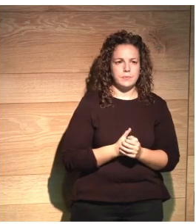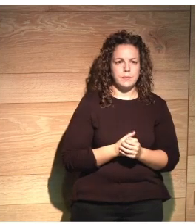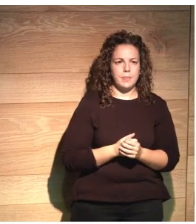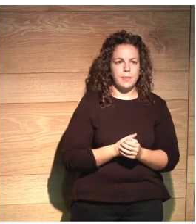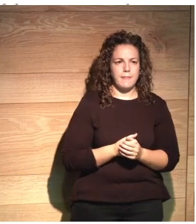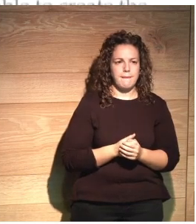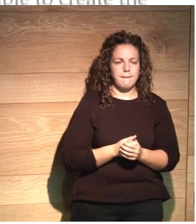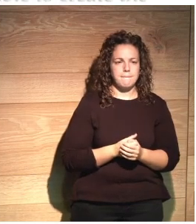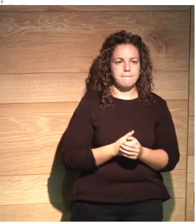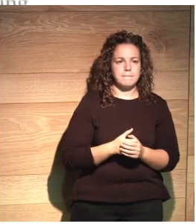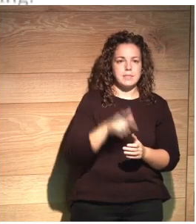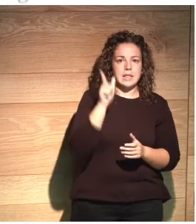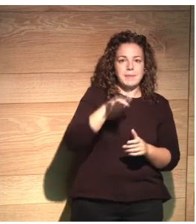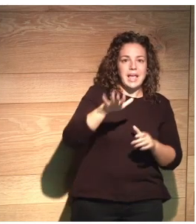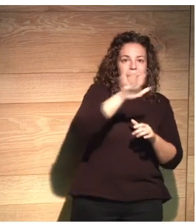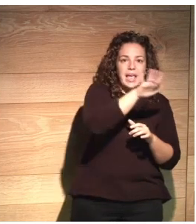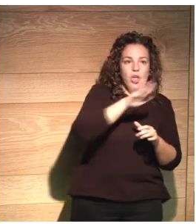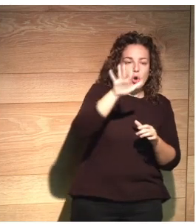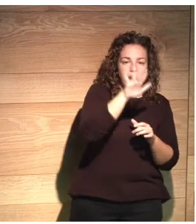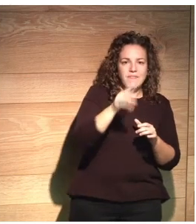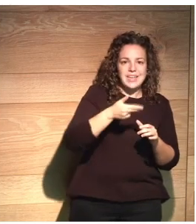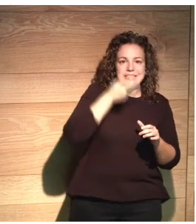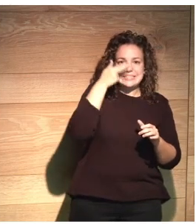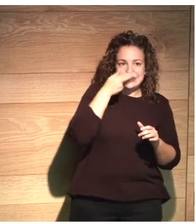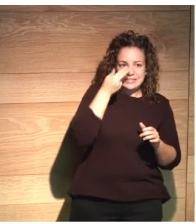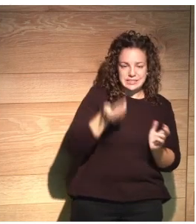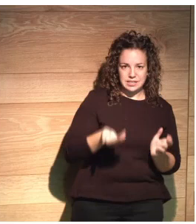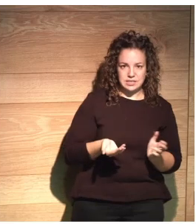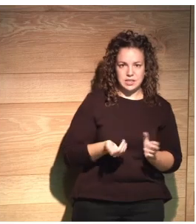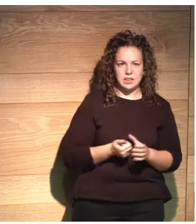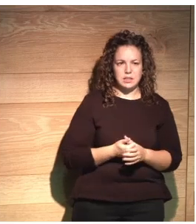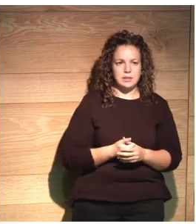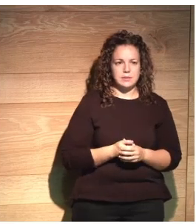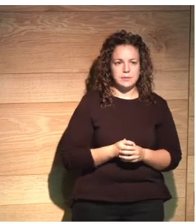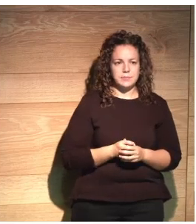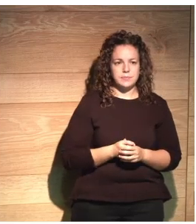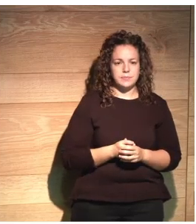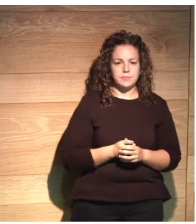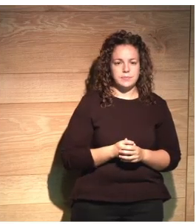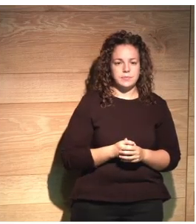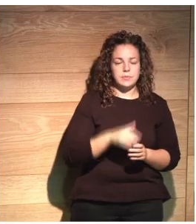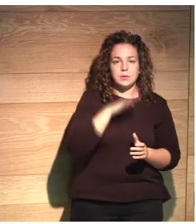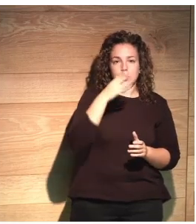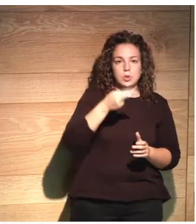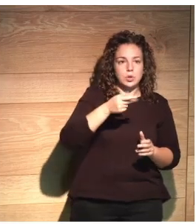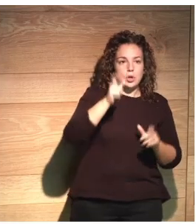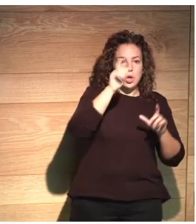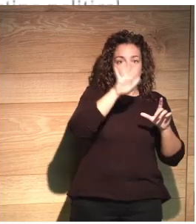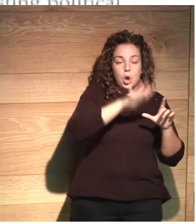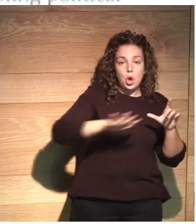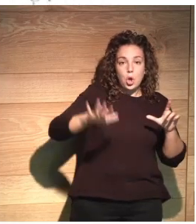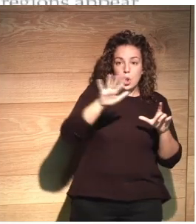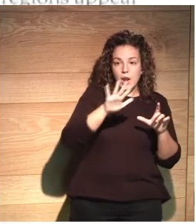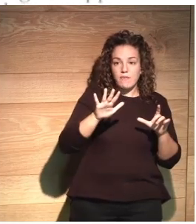y la geografía que aparece es muy interesante es una geografía